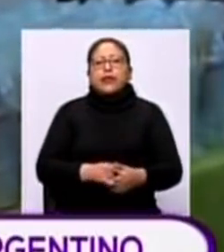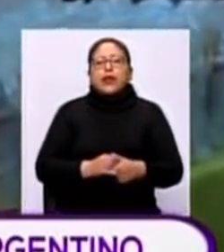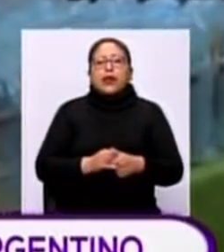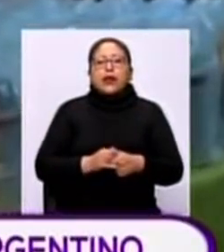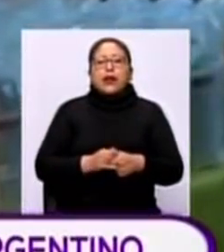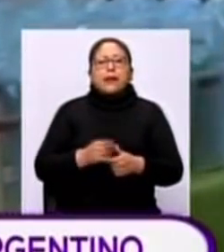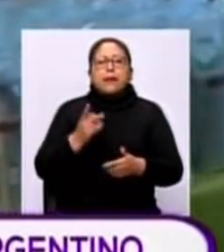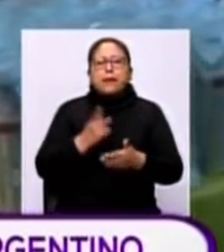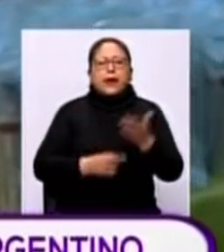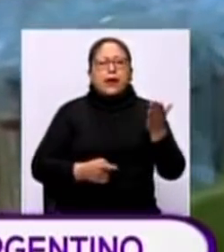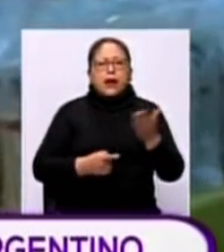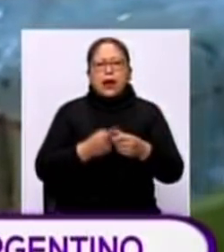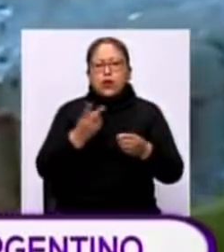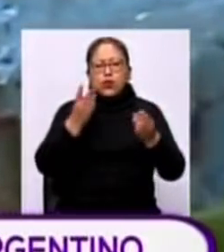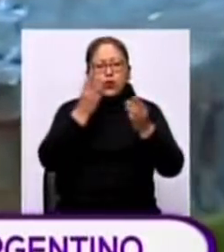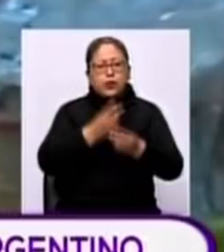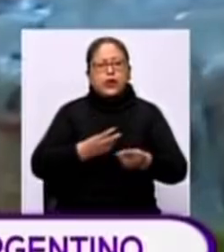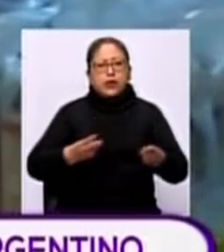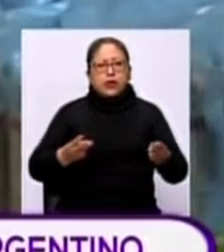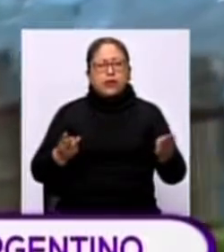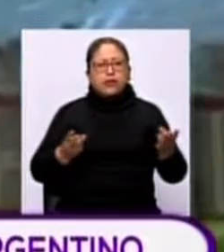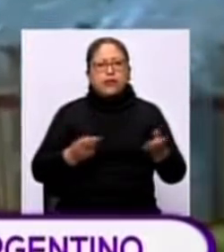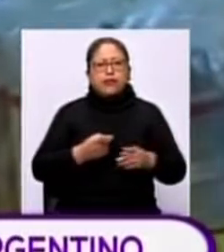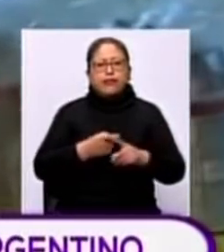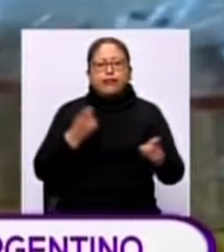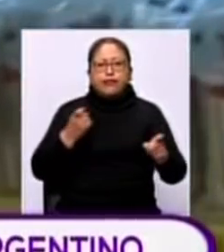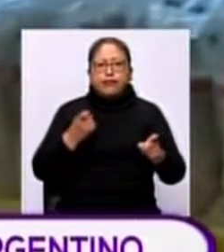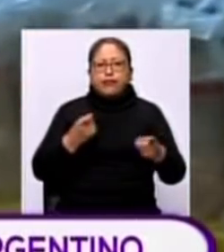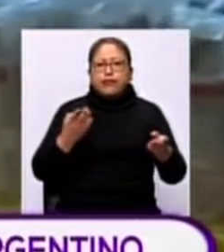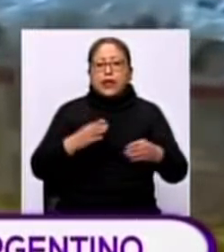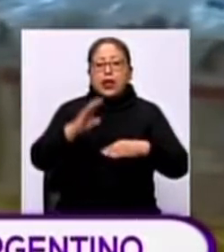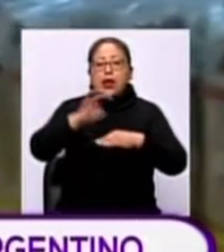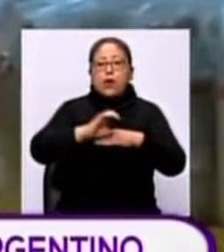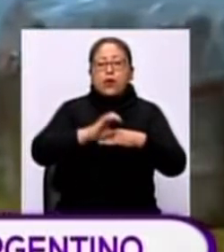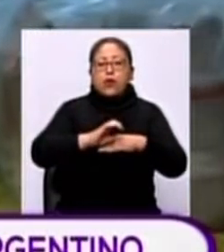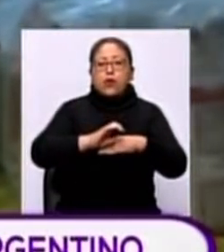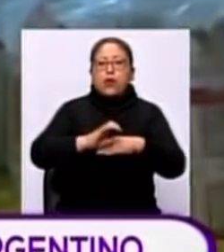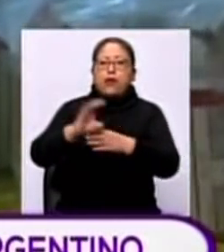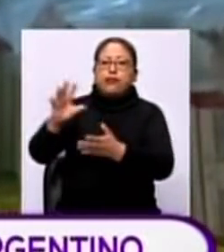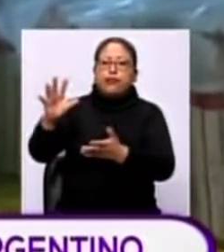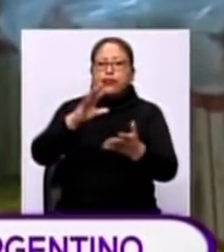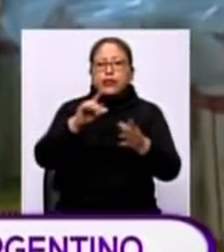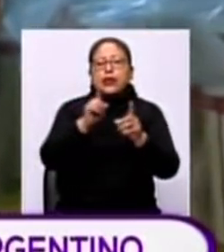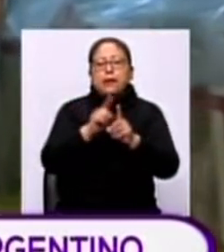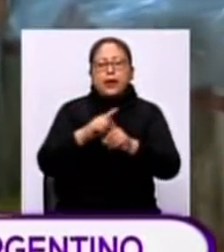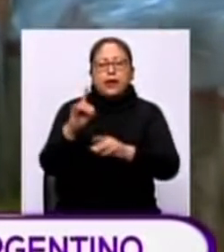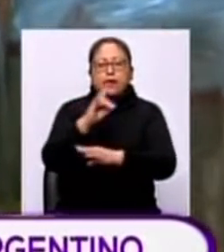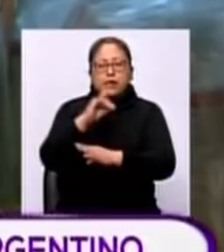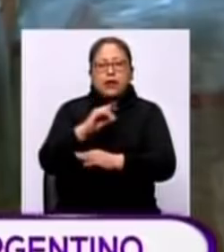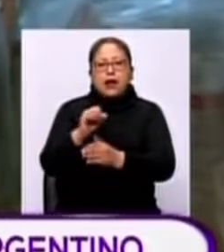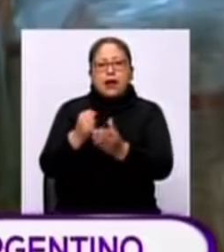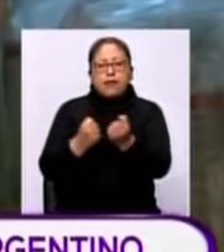más, la referencia de Martín Soria hace pocos días del ministro de Justicia a propósito del tratado